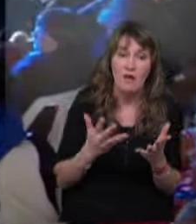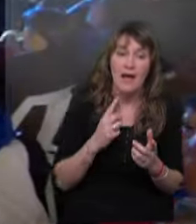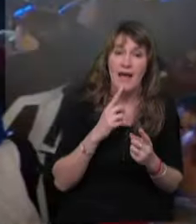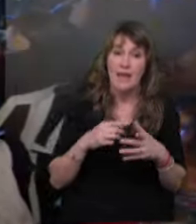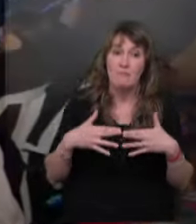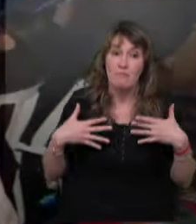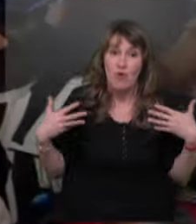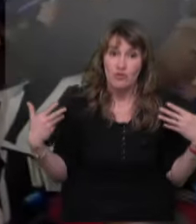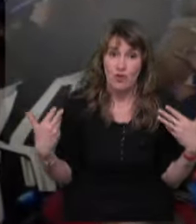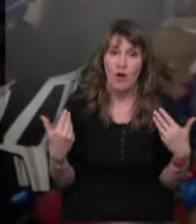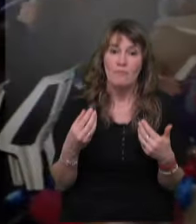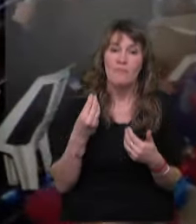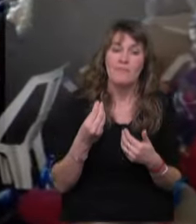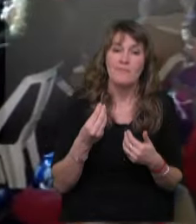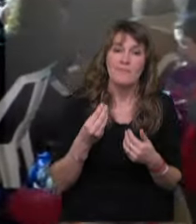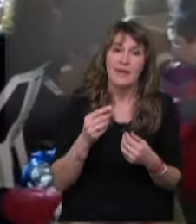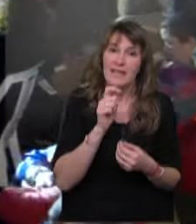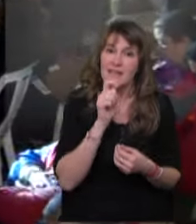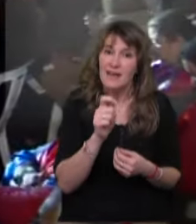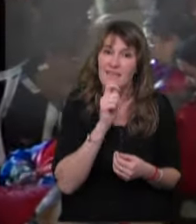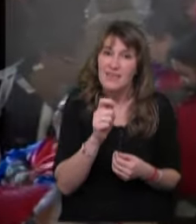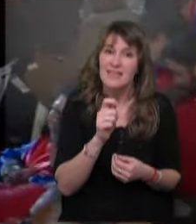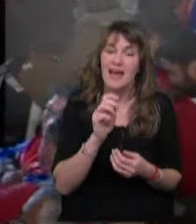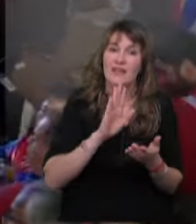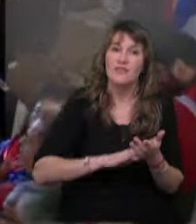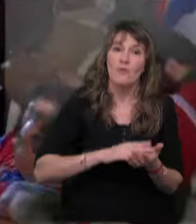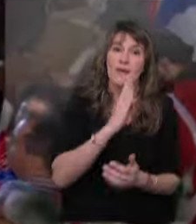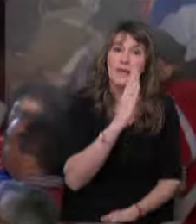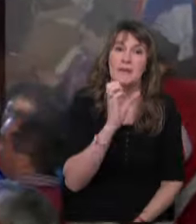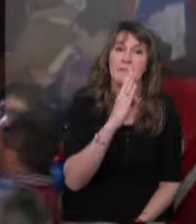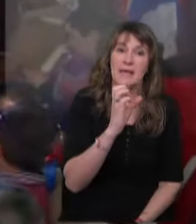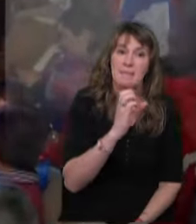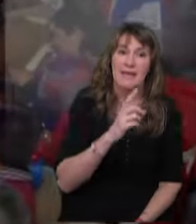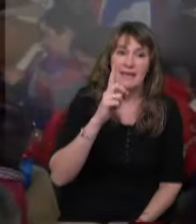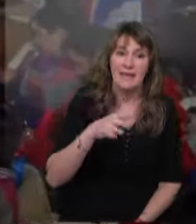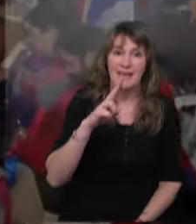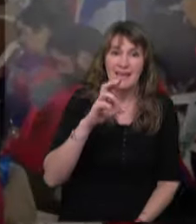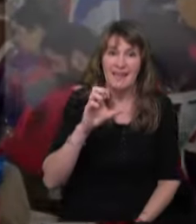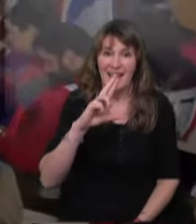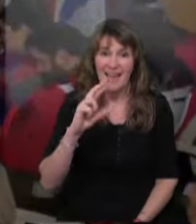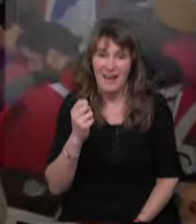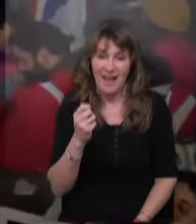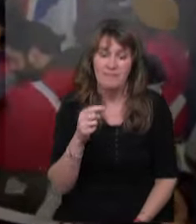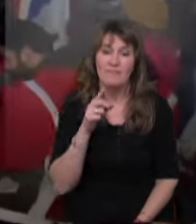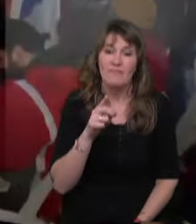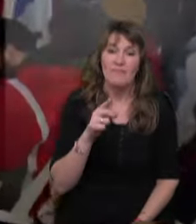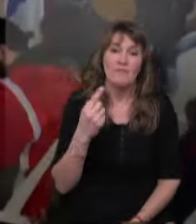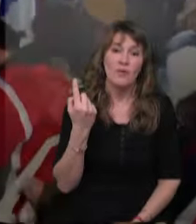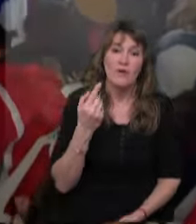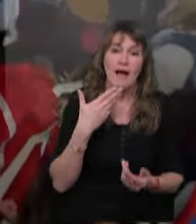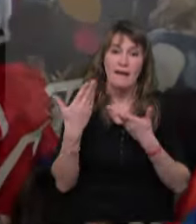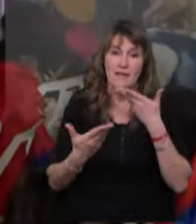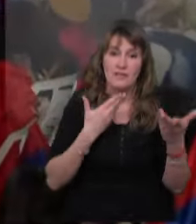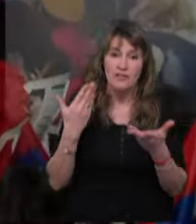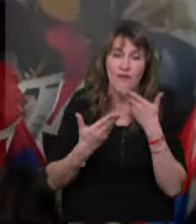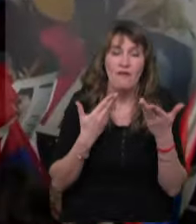se recordó un fragmento de una entrevista a Pepe Guerra y bueno, está compartiendo parte de una de uno de sus temas más